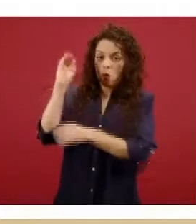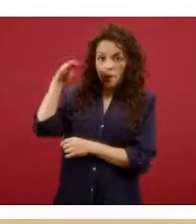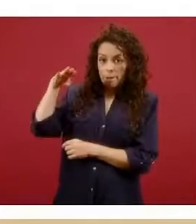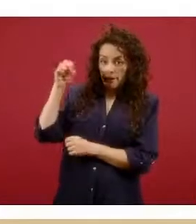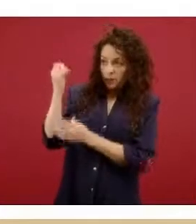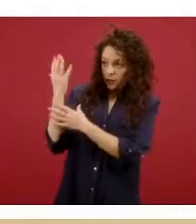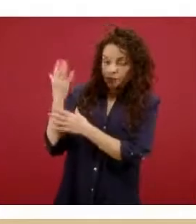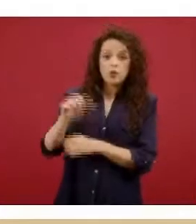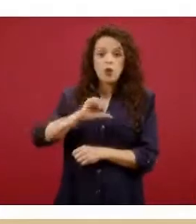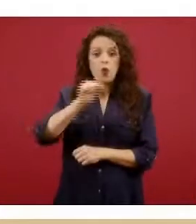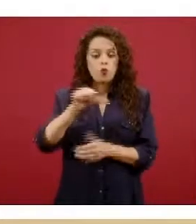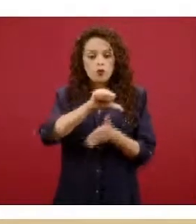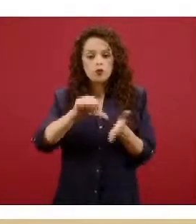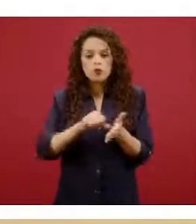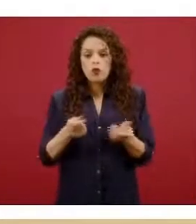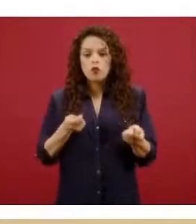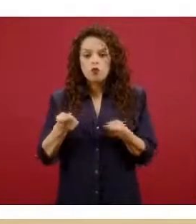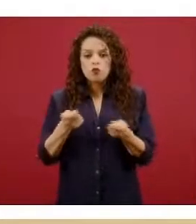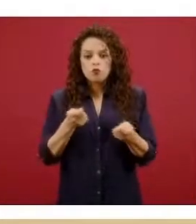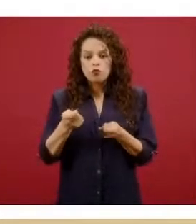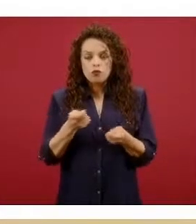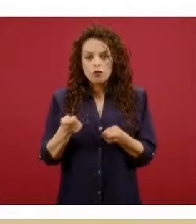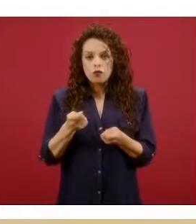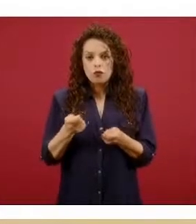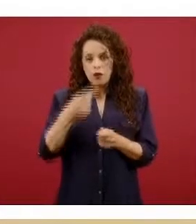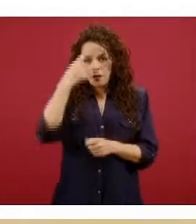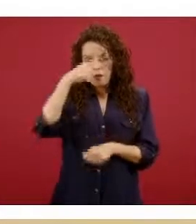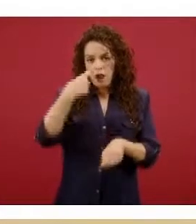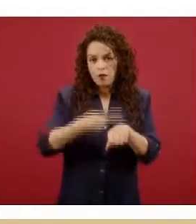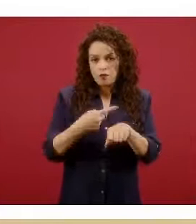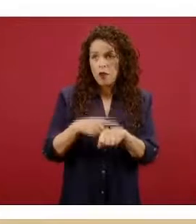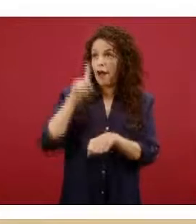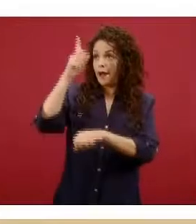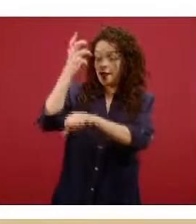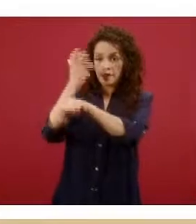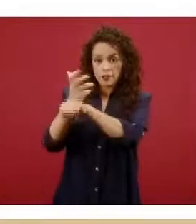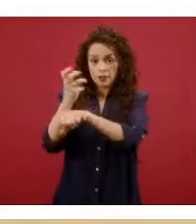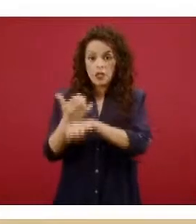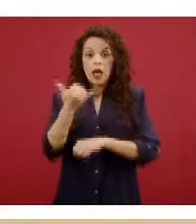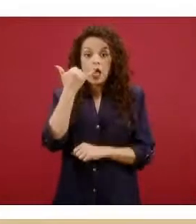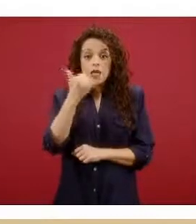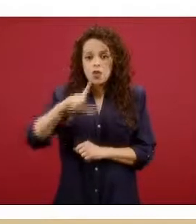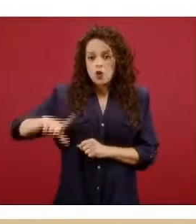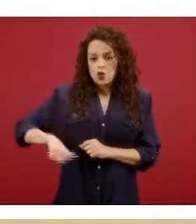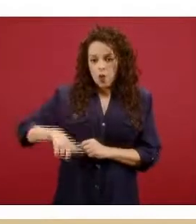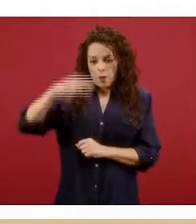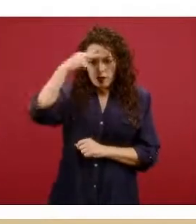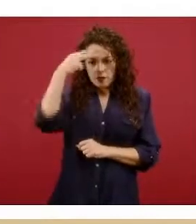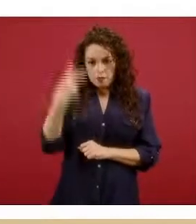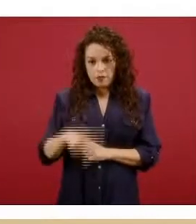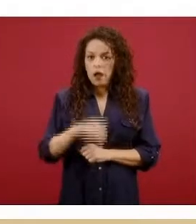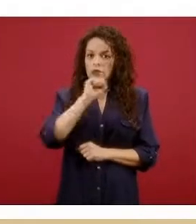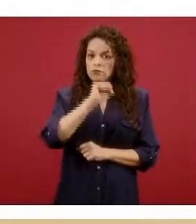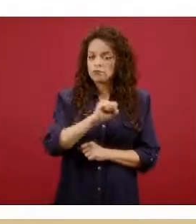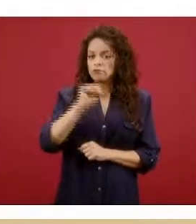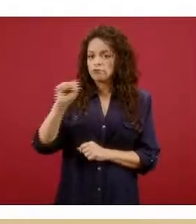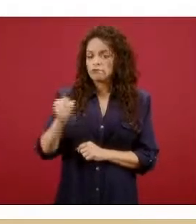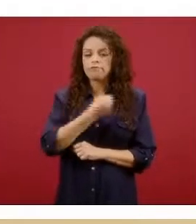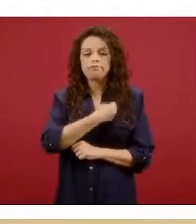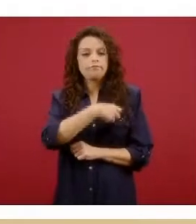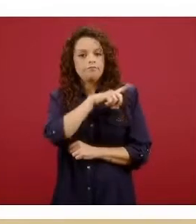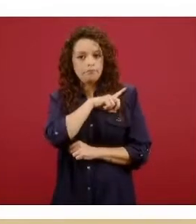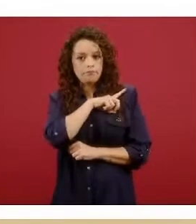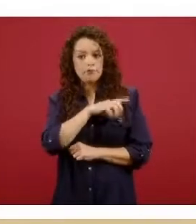Centros de Control de Enfermedades de Estados Unidos y del Gobierno de México. la Secretaría de Salud. Aquí aparece